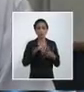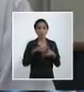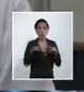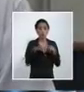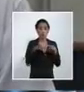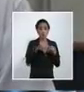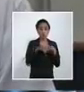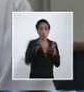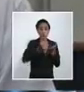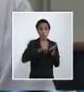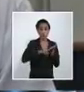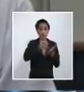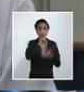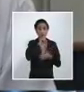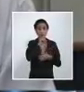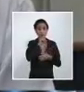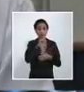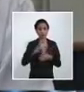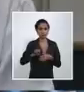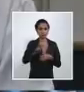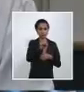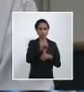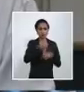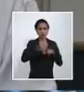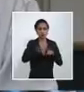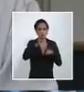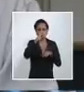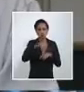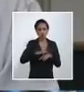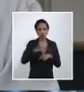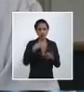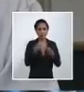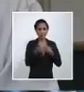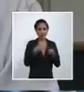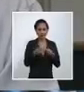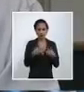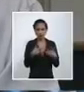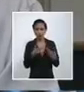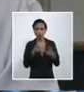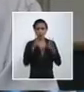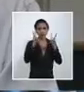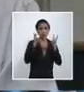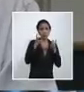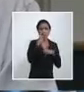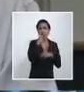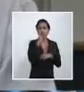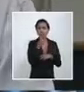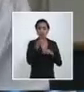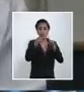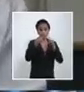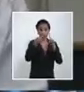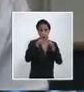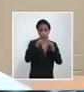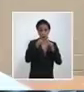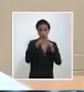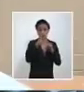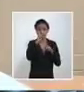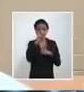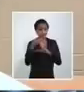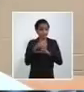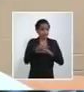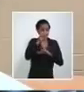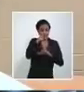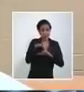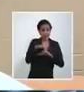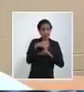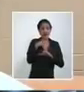padres van con los niños a los mercados. Porque supuestamente los atiendan primero que a los demás. Padre